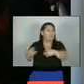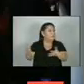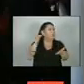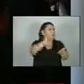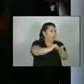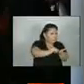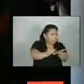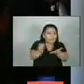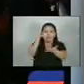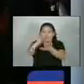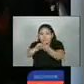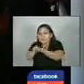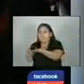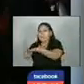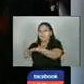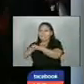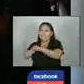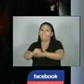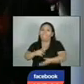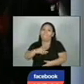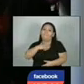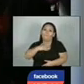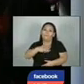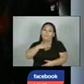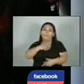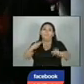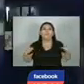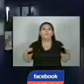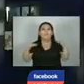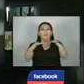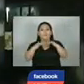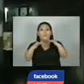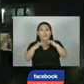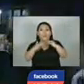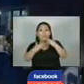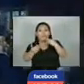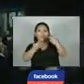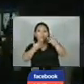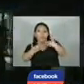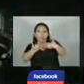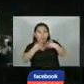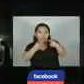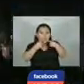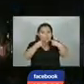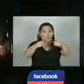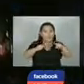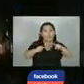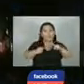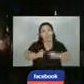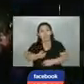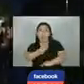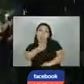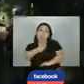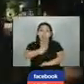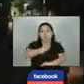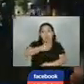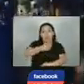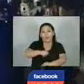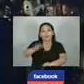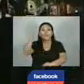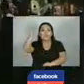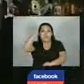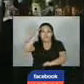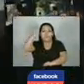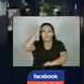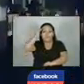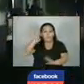panoramas bastante trágicos y también las autoridades emitieron un comunicado de prensa donde daban a conocer que